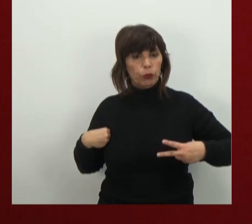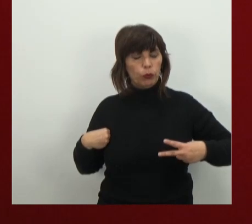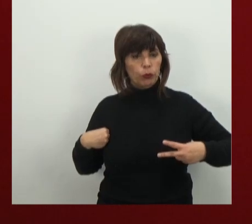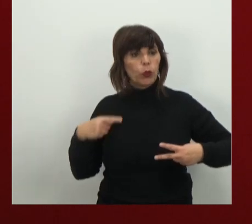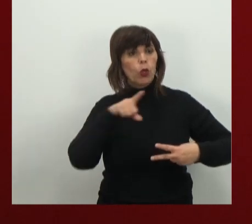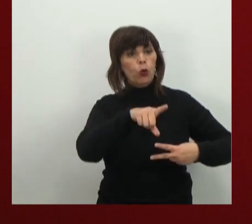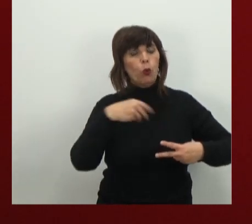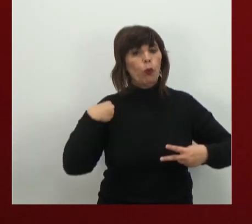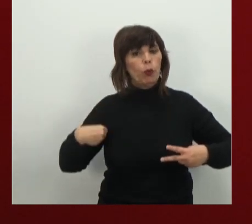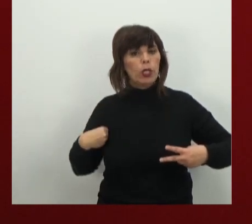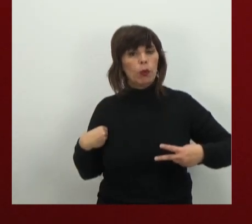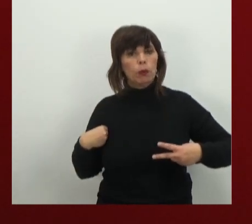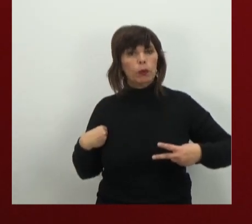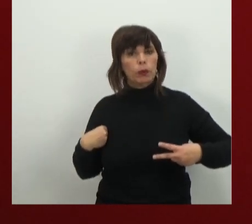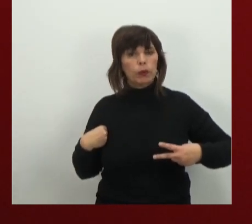Tú como persona.